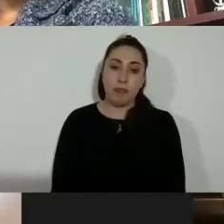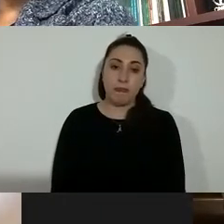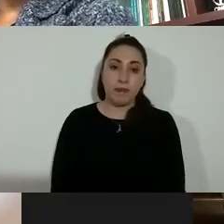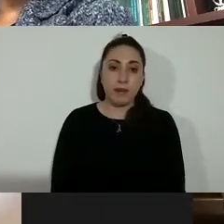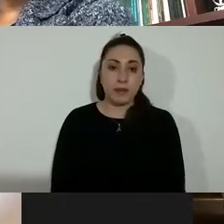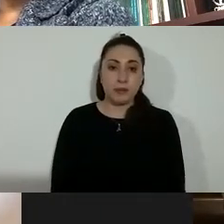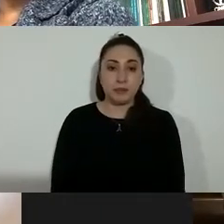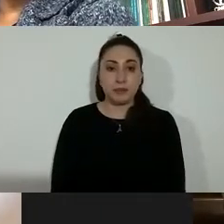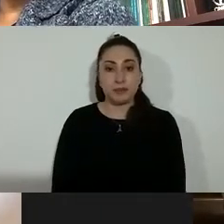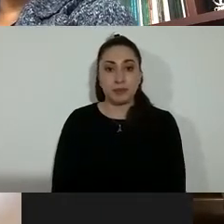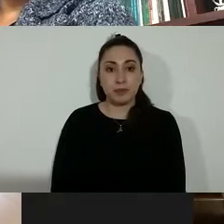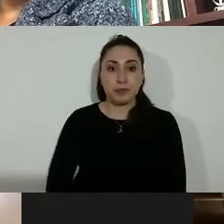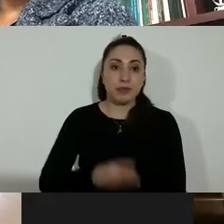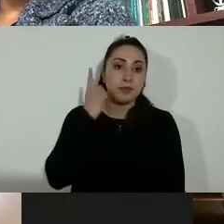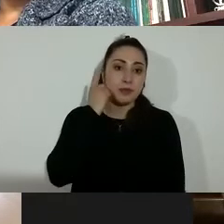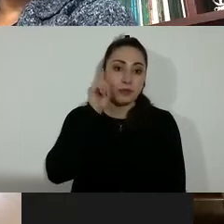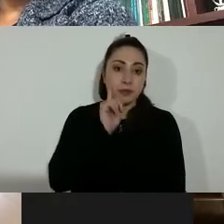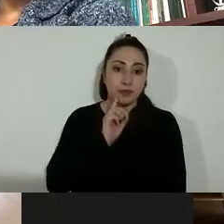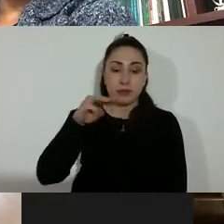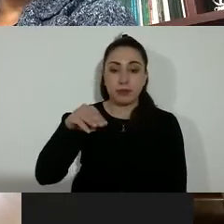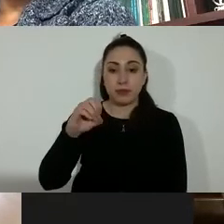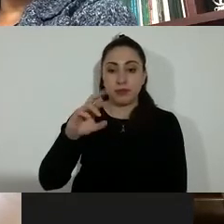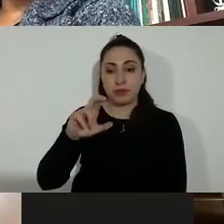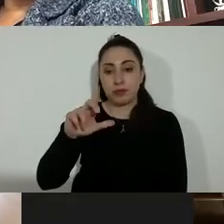Gracias, diputada. Diputada María Guadalupe Morales Rubio.